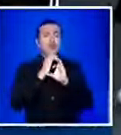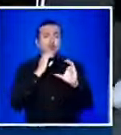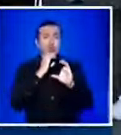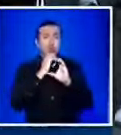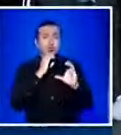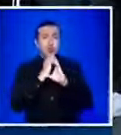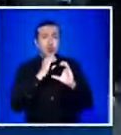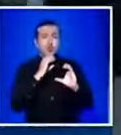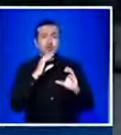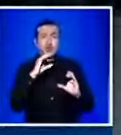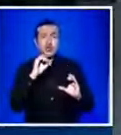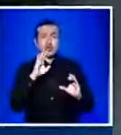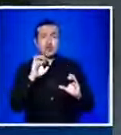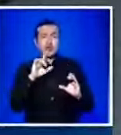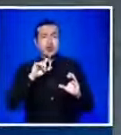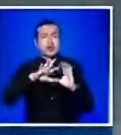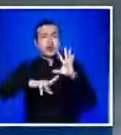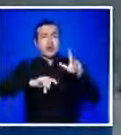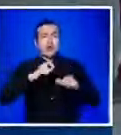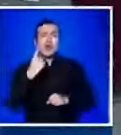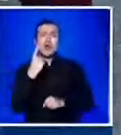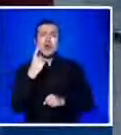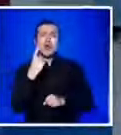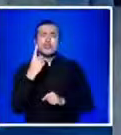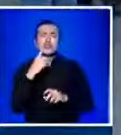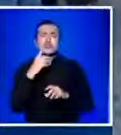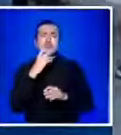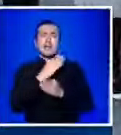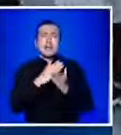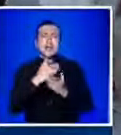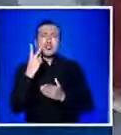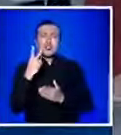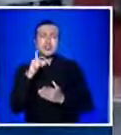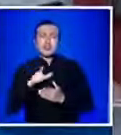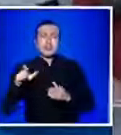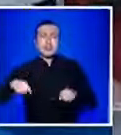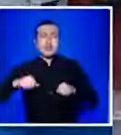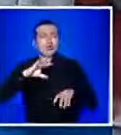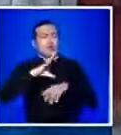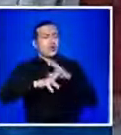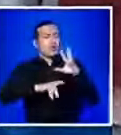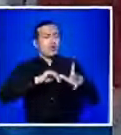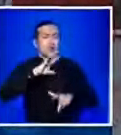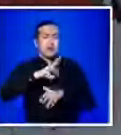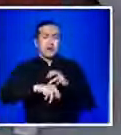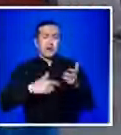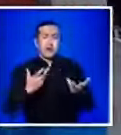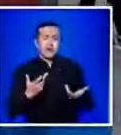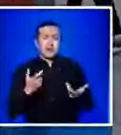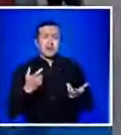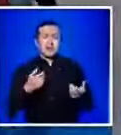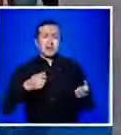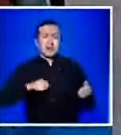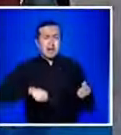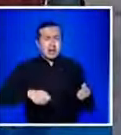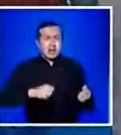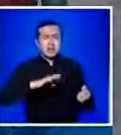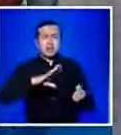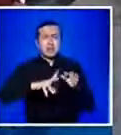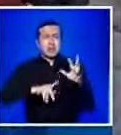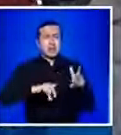Carlos, y les robaron a las 11:30, 2 tipos en unas motos, y les robaron la llave del carro.